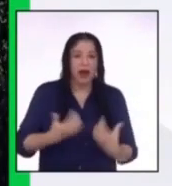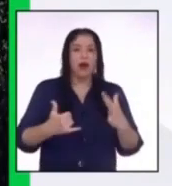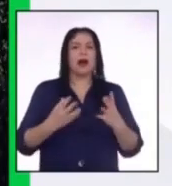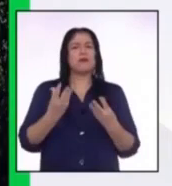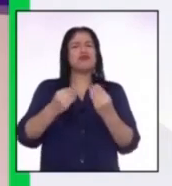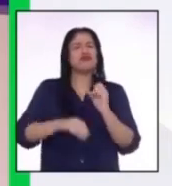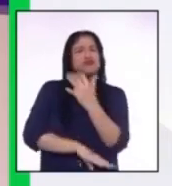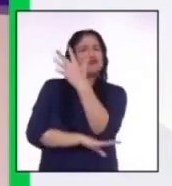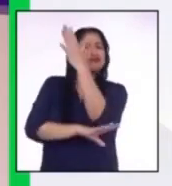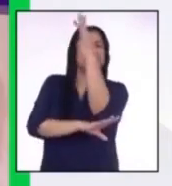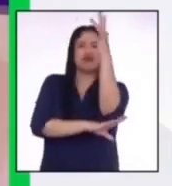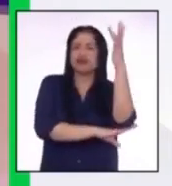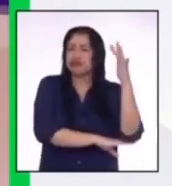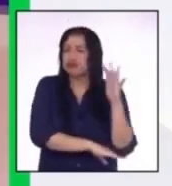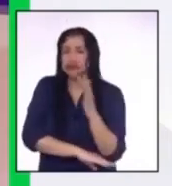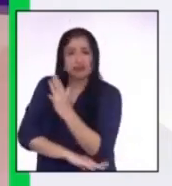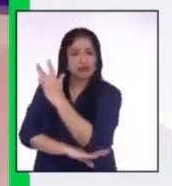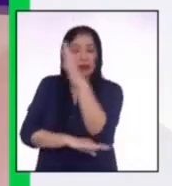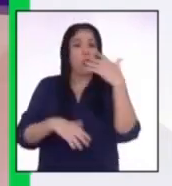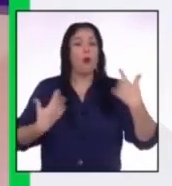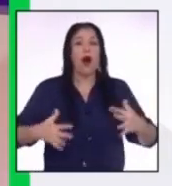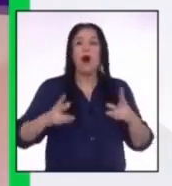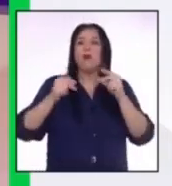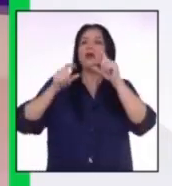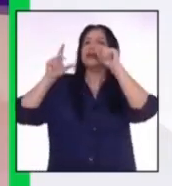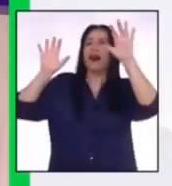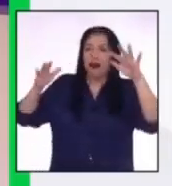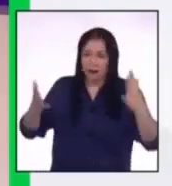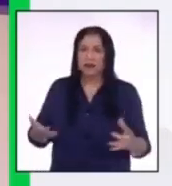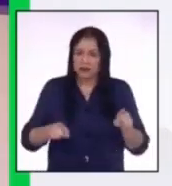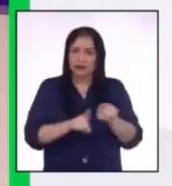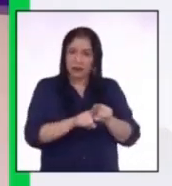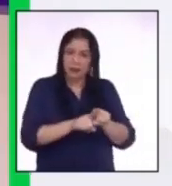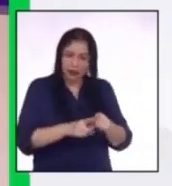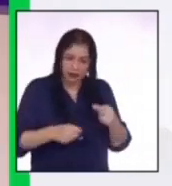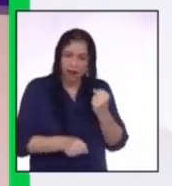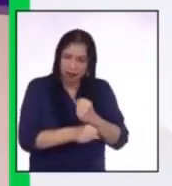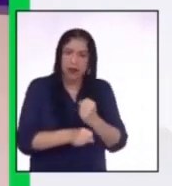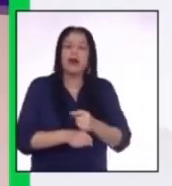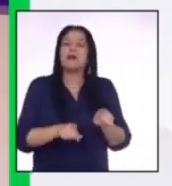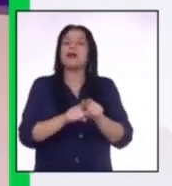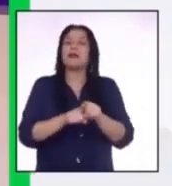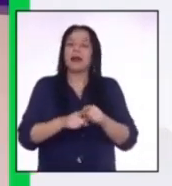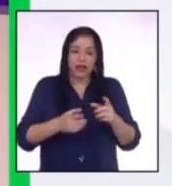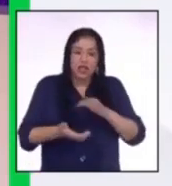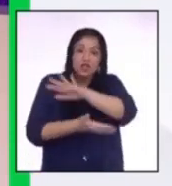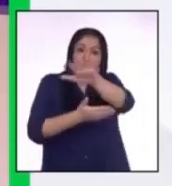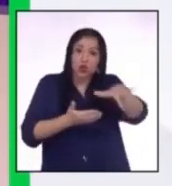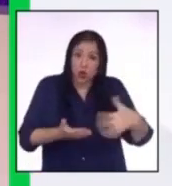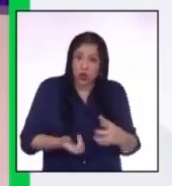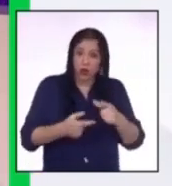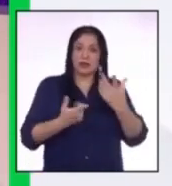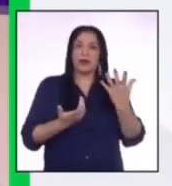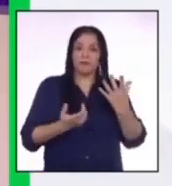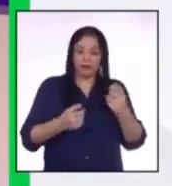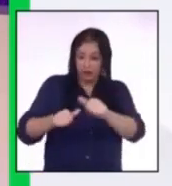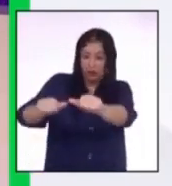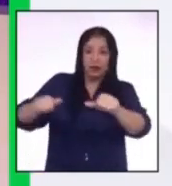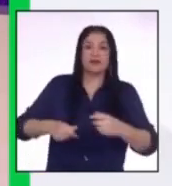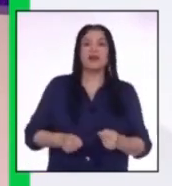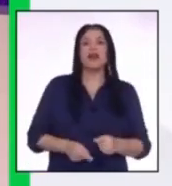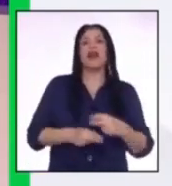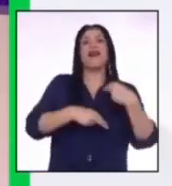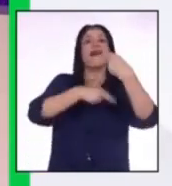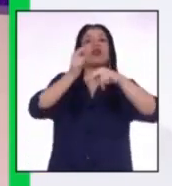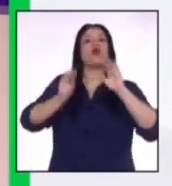niños de masas es de aves pero no solo hizo eso víctor además heredó le dio una herencia este terreno su hija karen